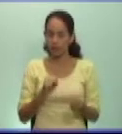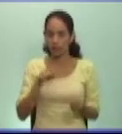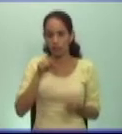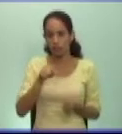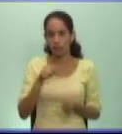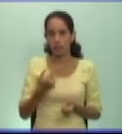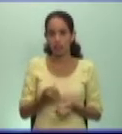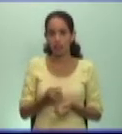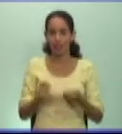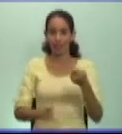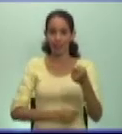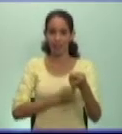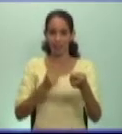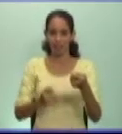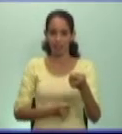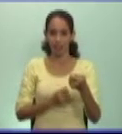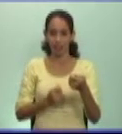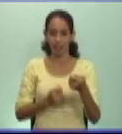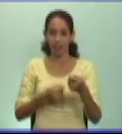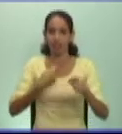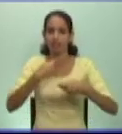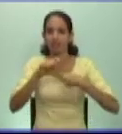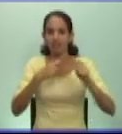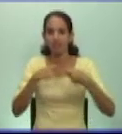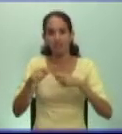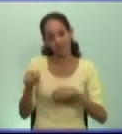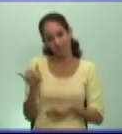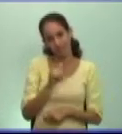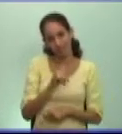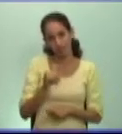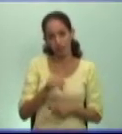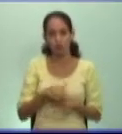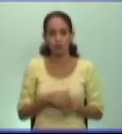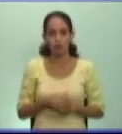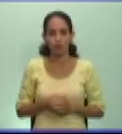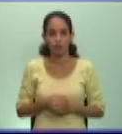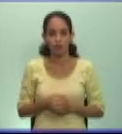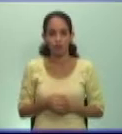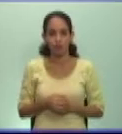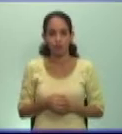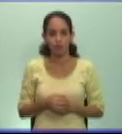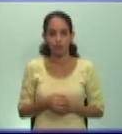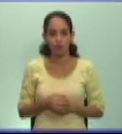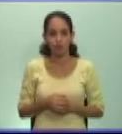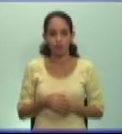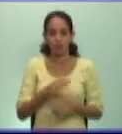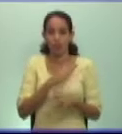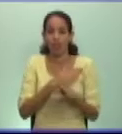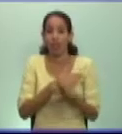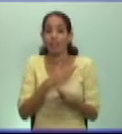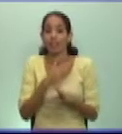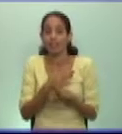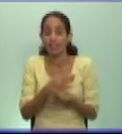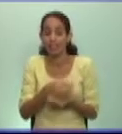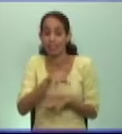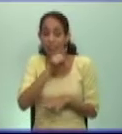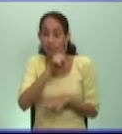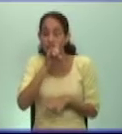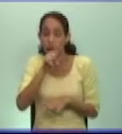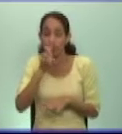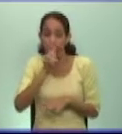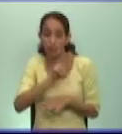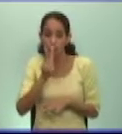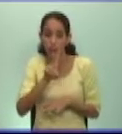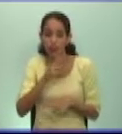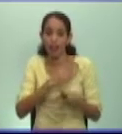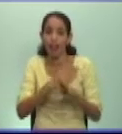guerra sirvió como un gran negocio. Y esa fue la pregunta que hicimos. Ya del 29 al 29 hablamos, del 22 al 29